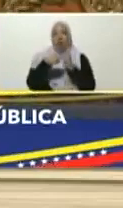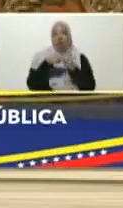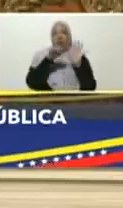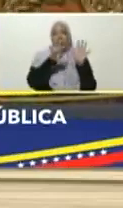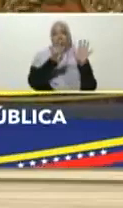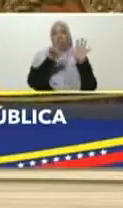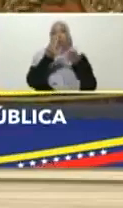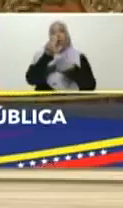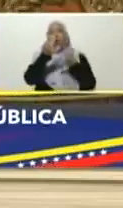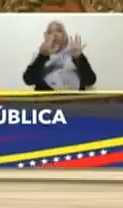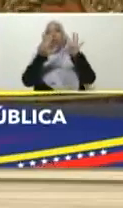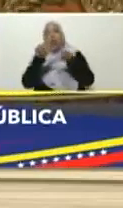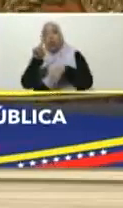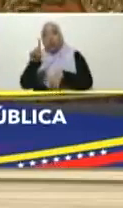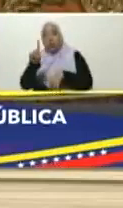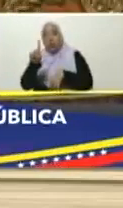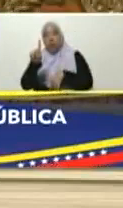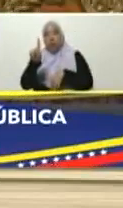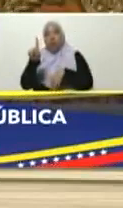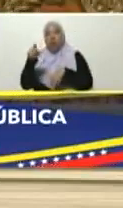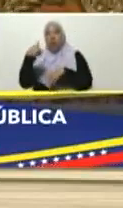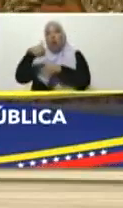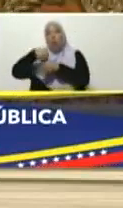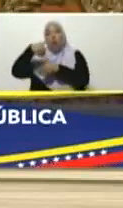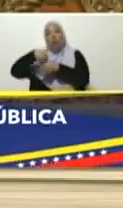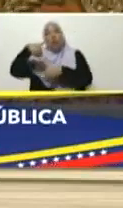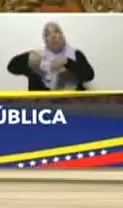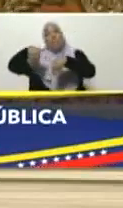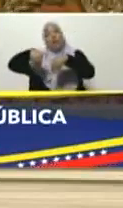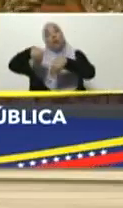cuando tuvimos el voto en el